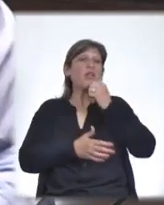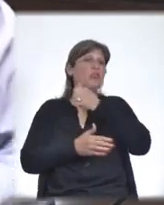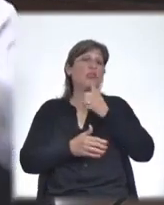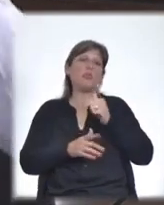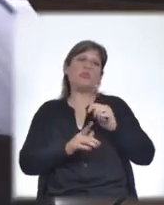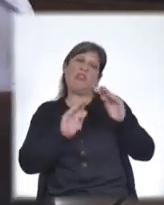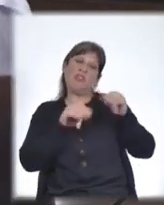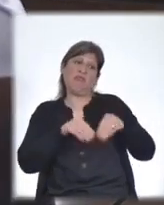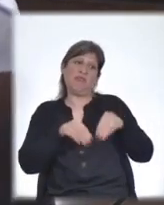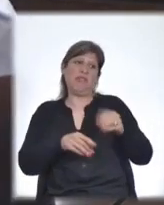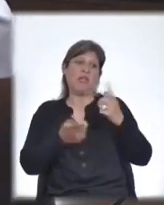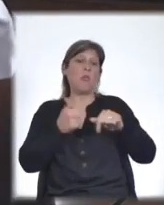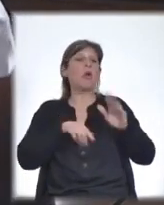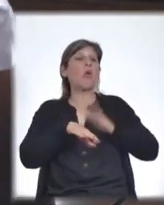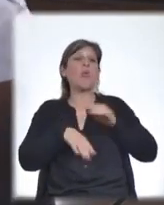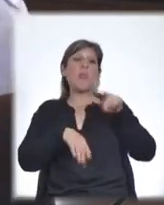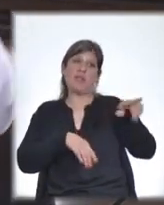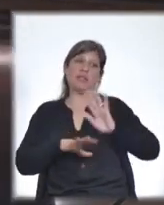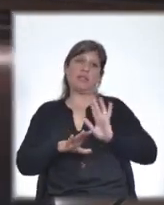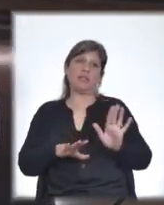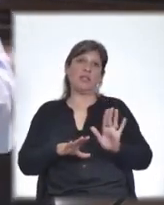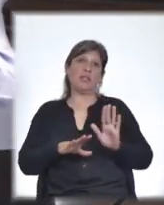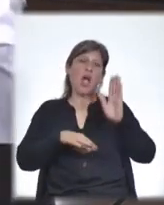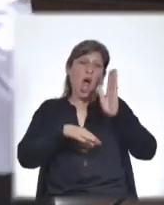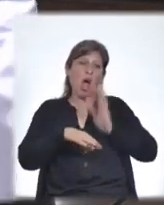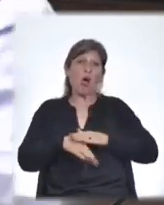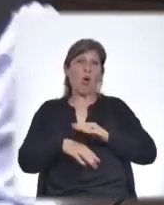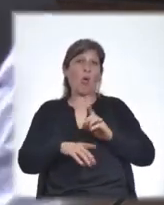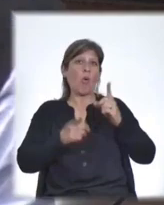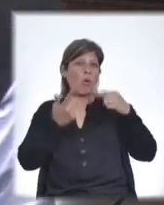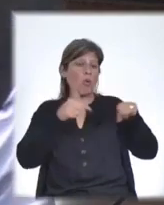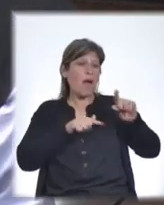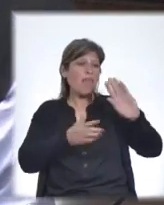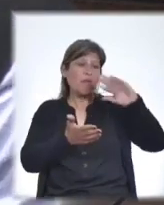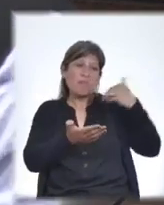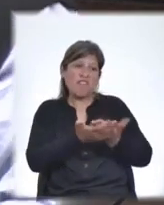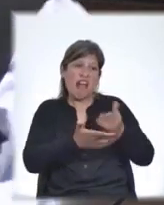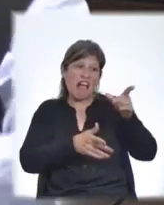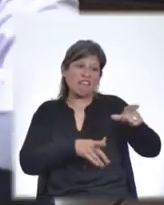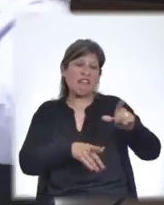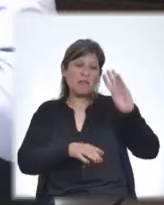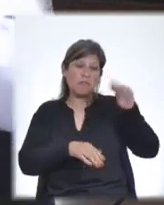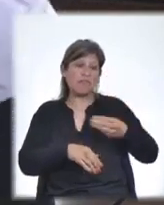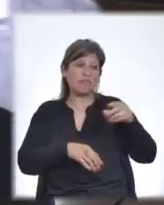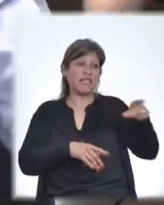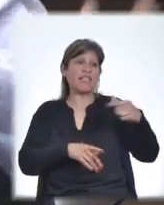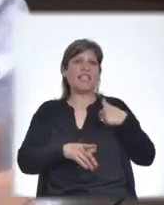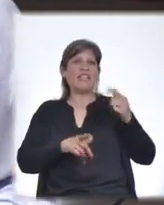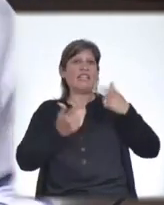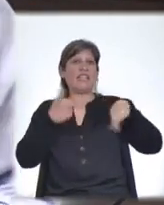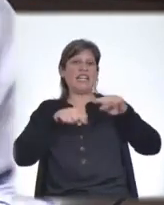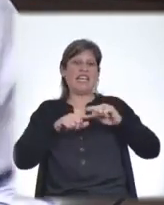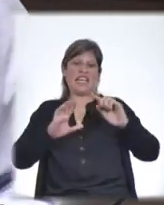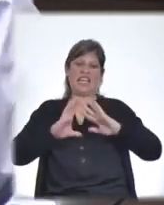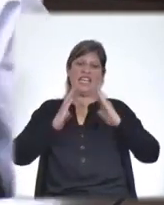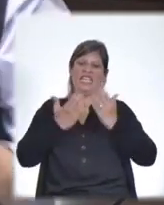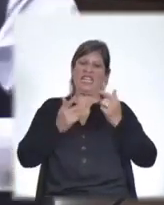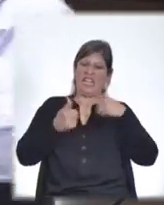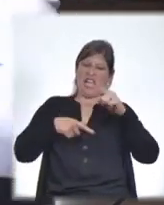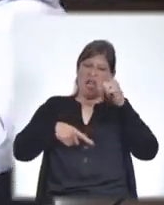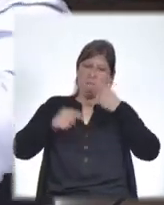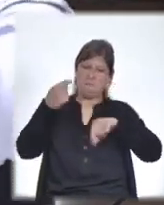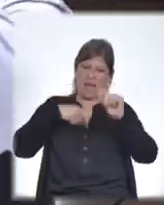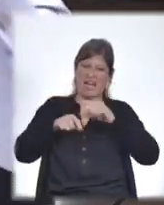precarias, porque la culpa es de ellos, porque la culpa de haber fracasado en este enorme y maravilloso mercado que nos